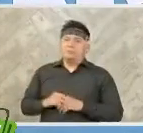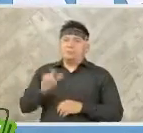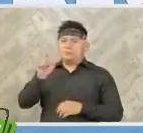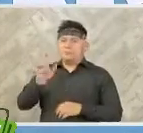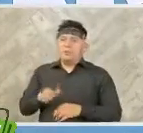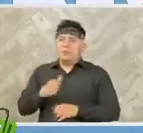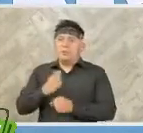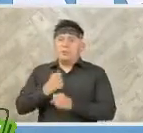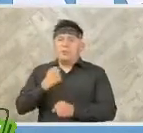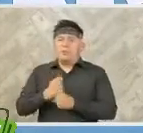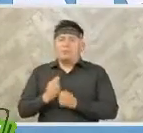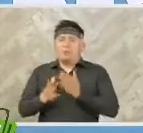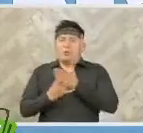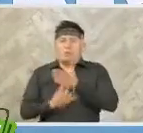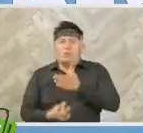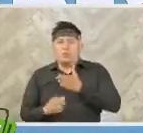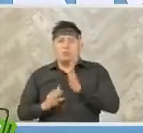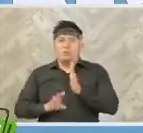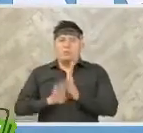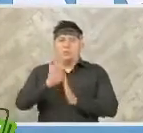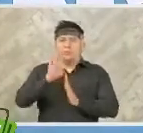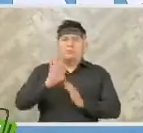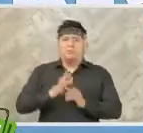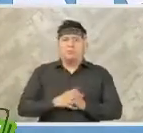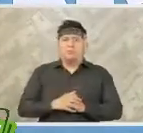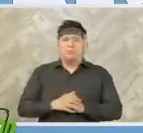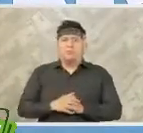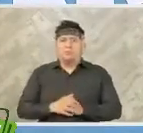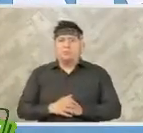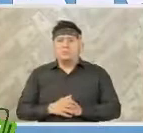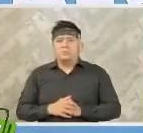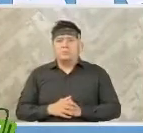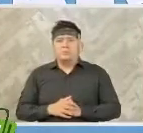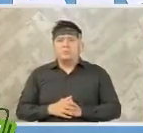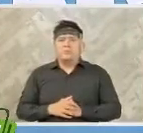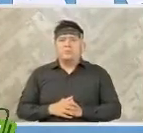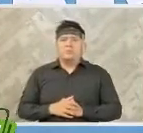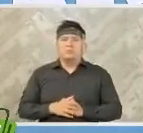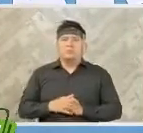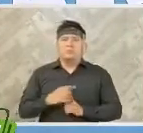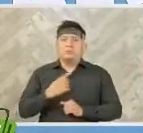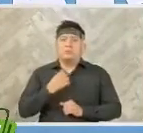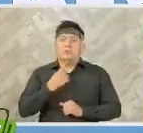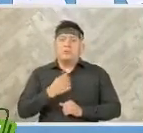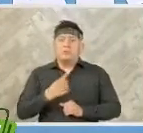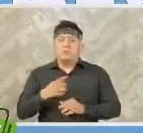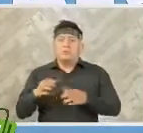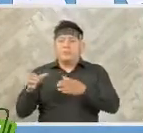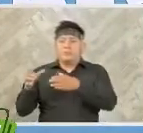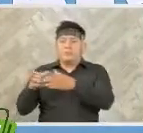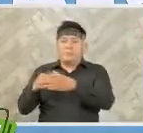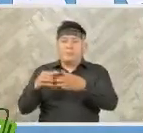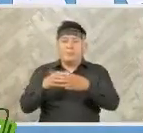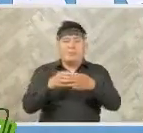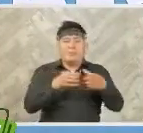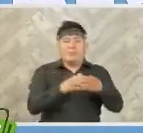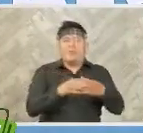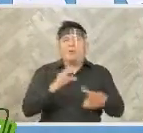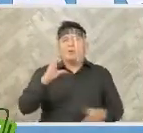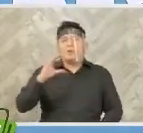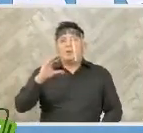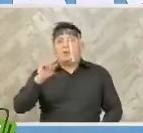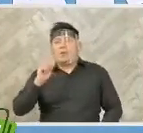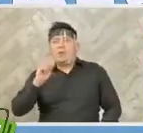la pobreza. Disminuye las posibilidades de que caiga en la pobreza. Por otro lado, hay una asociación de cacaoteros de Palmarito, se llama